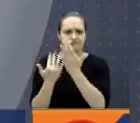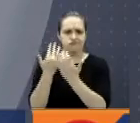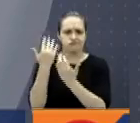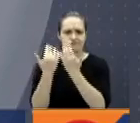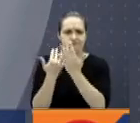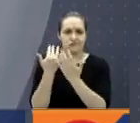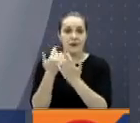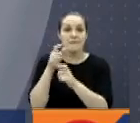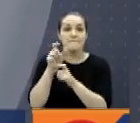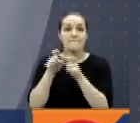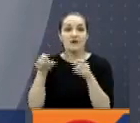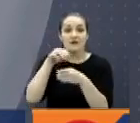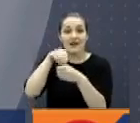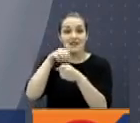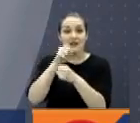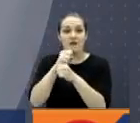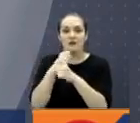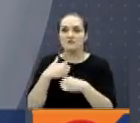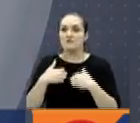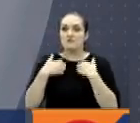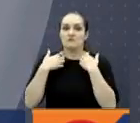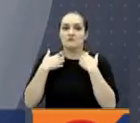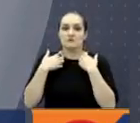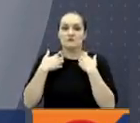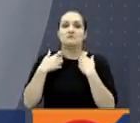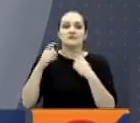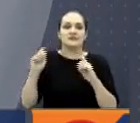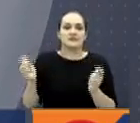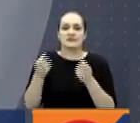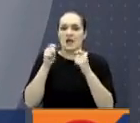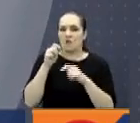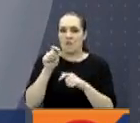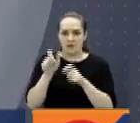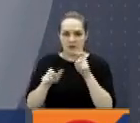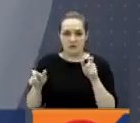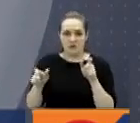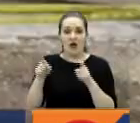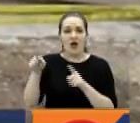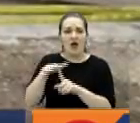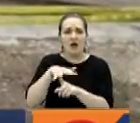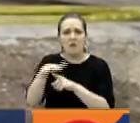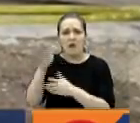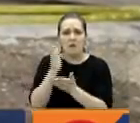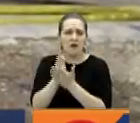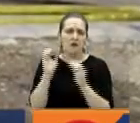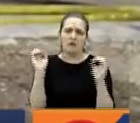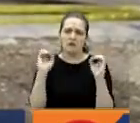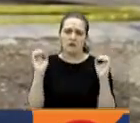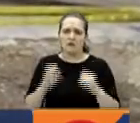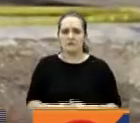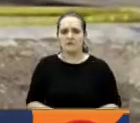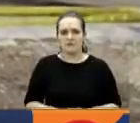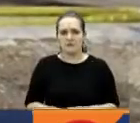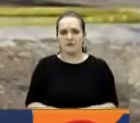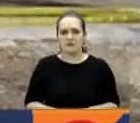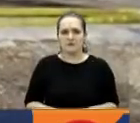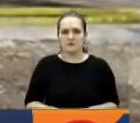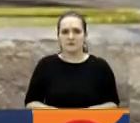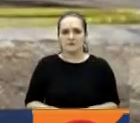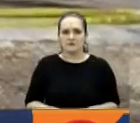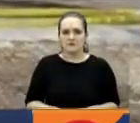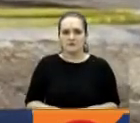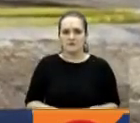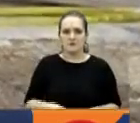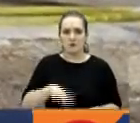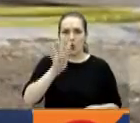Según los trabajadores, todos alcanzaron a salir y sacar sus pertenencias. En los hechos no hubo heridos. Se concentraron cuatro